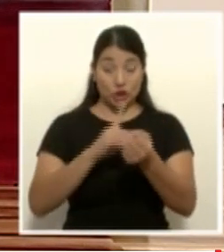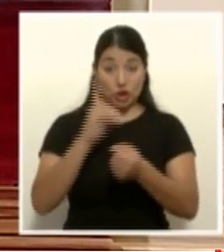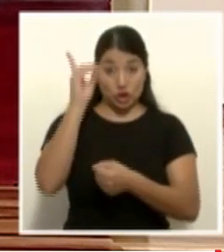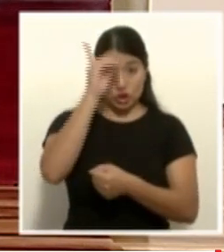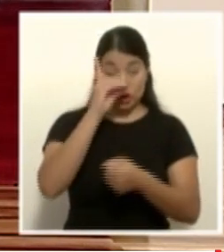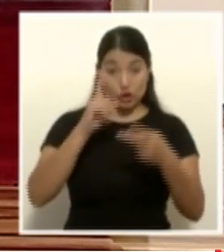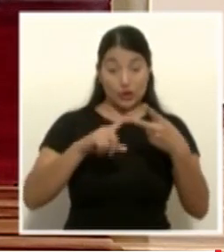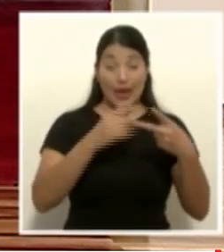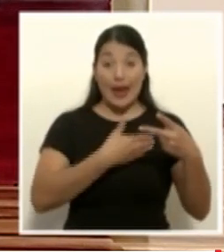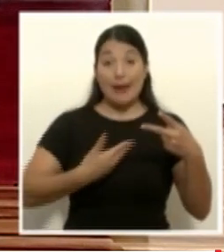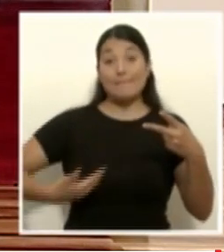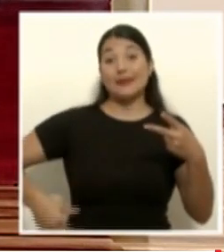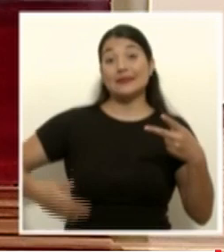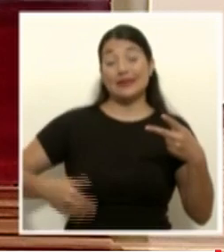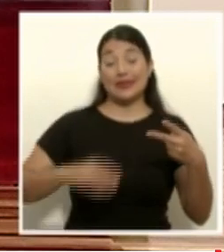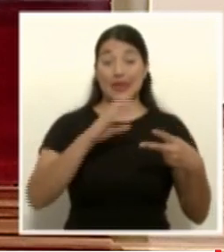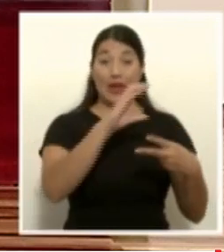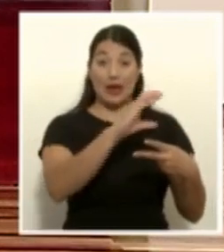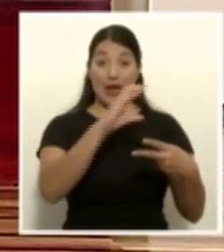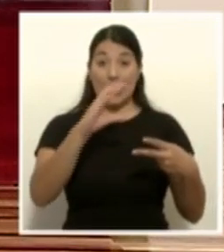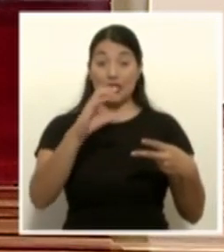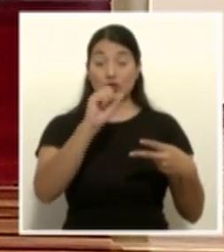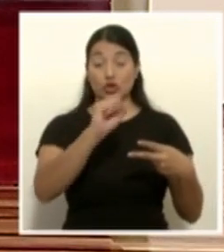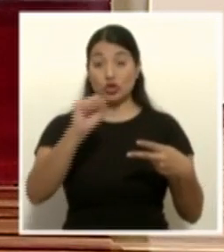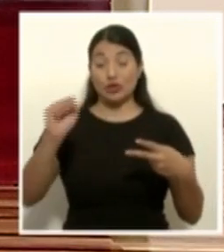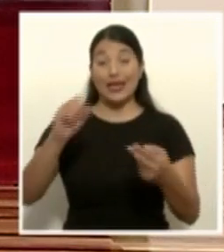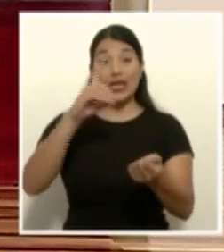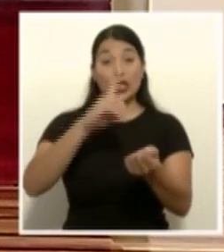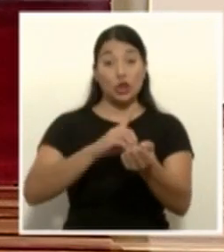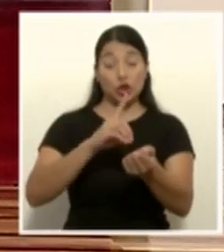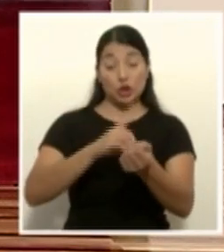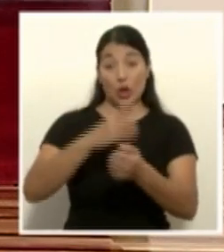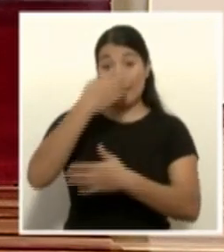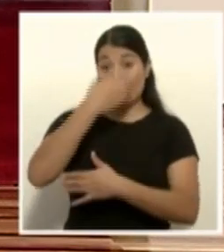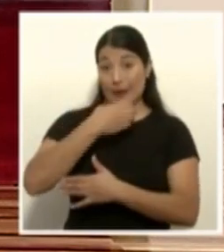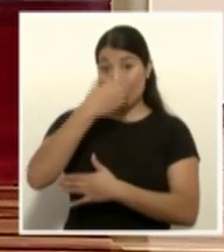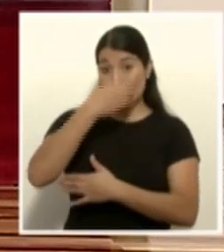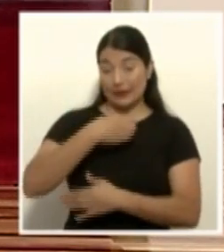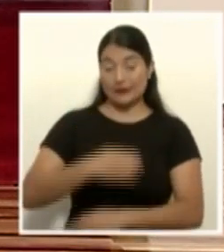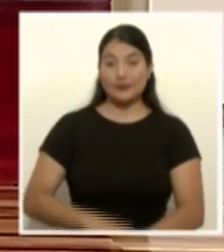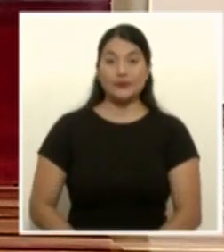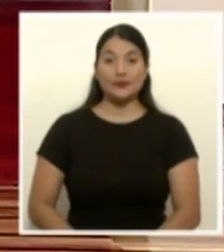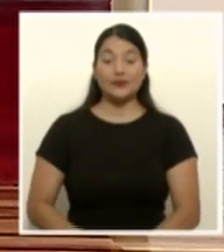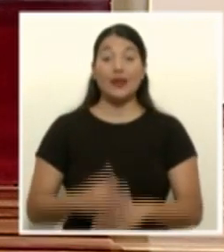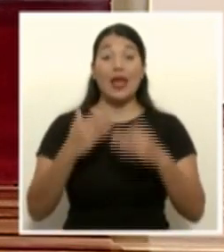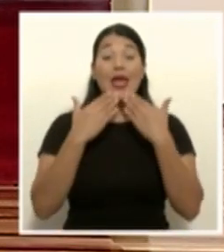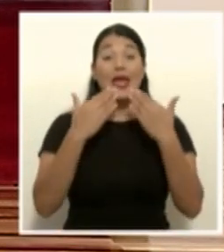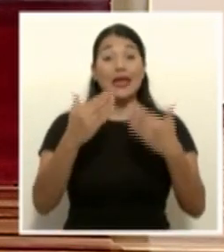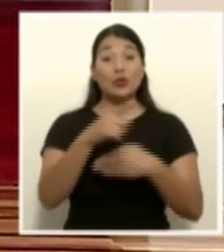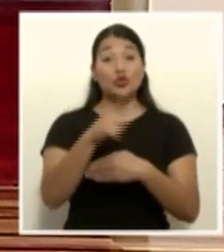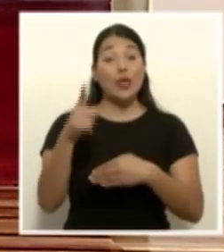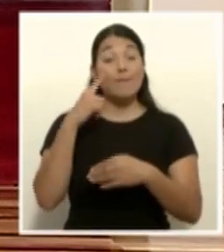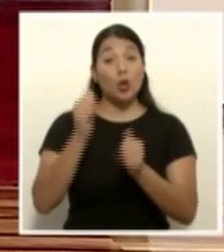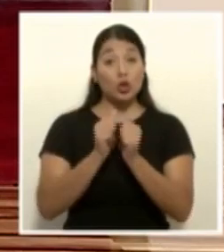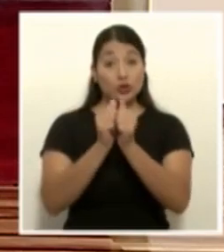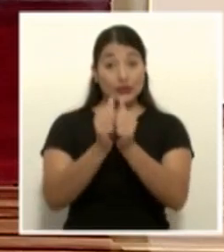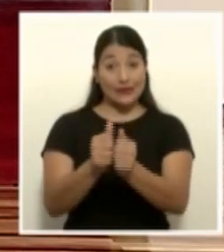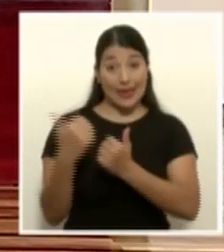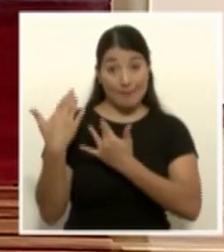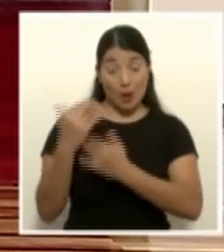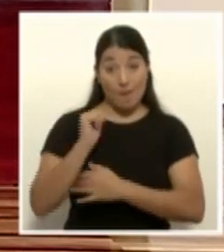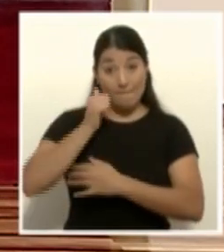Salas, y del presidente ejecutivo de la Caja Costarricense de Seguro Social, el doctor Román Macaya. Gracias por acompañarnos, los